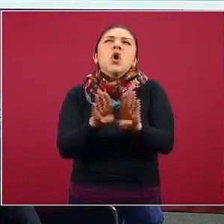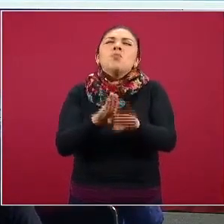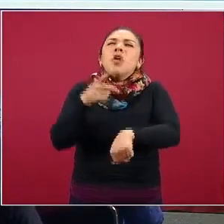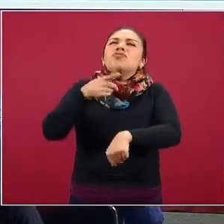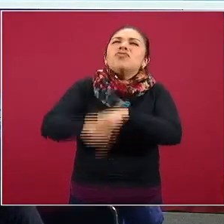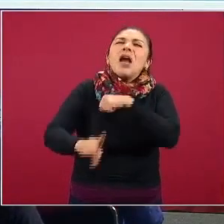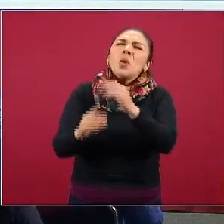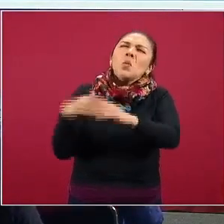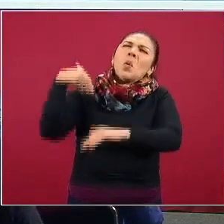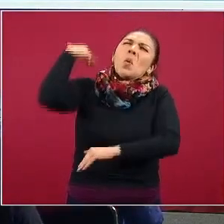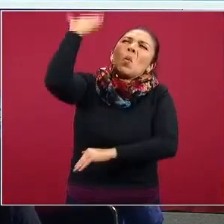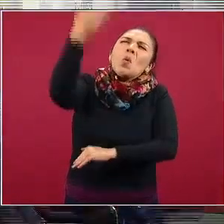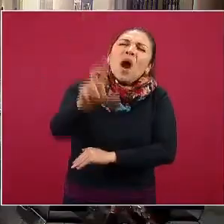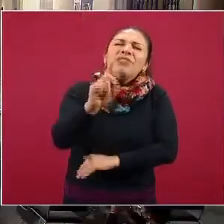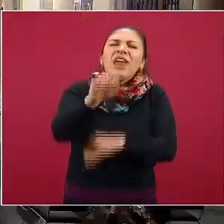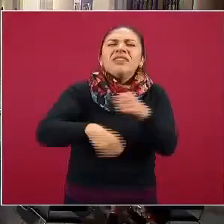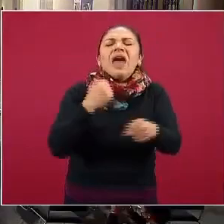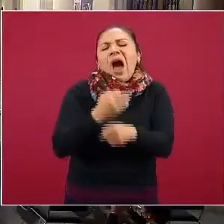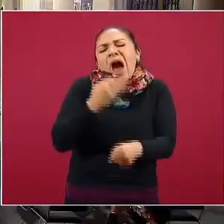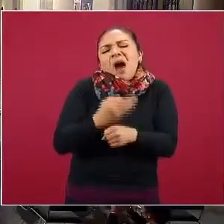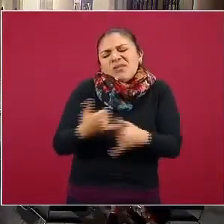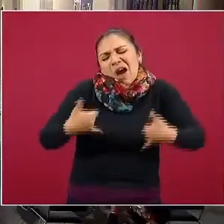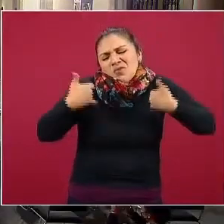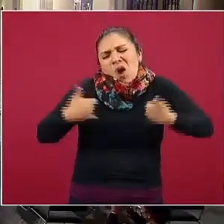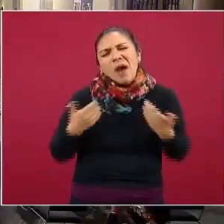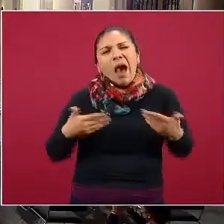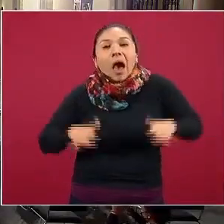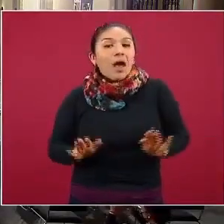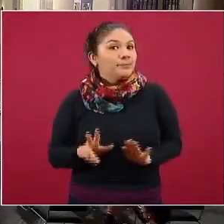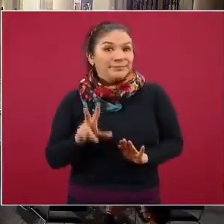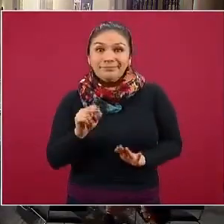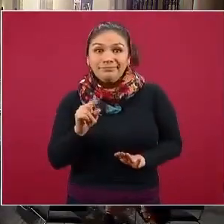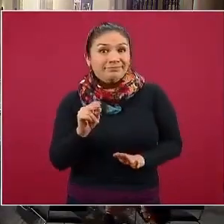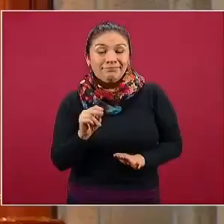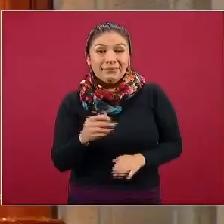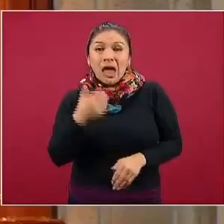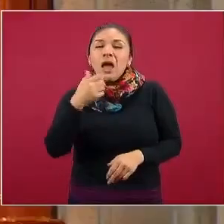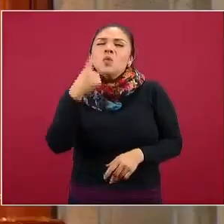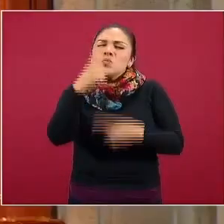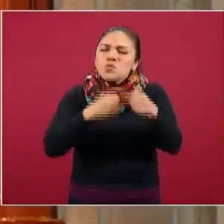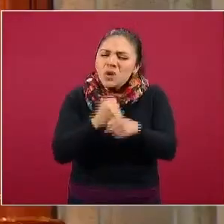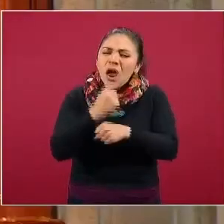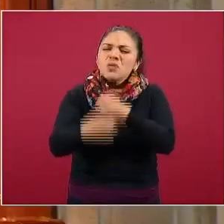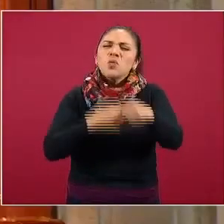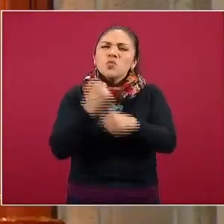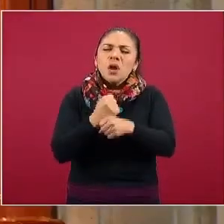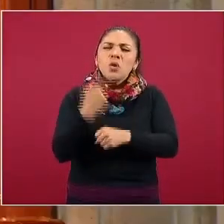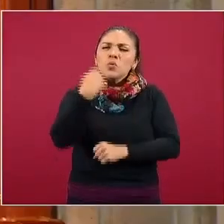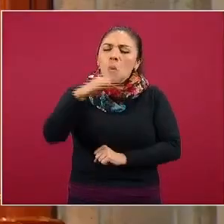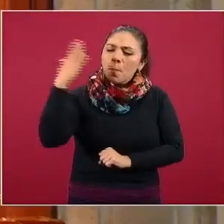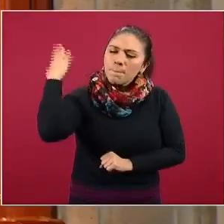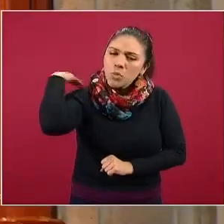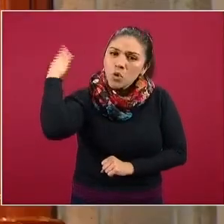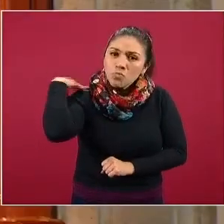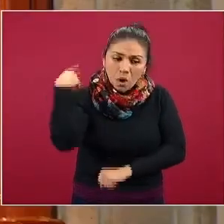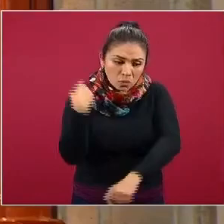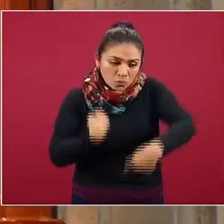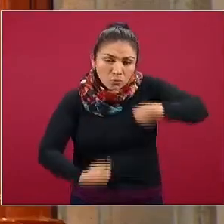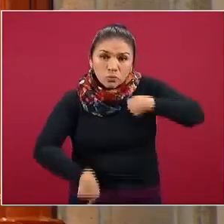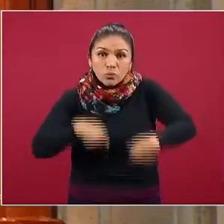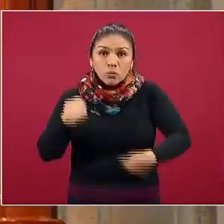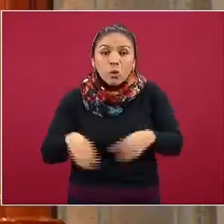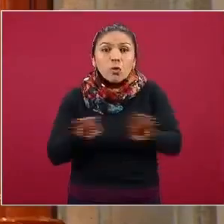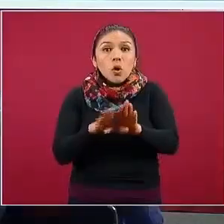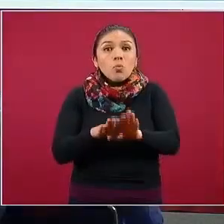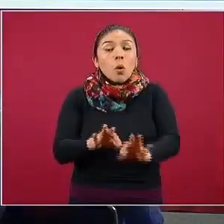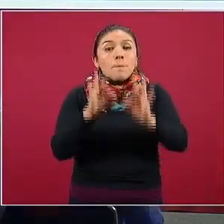a 30 años de distancia, cada año sus pulmones y sus arterias y los tejidos del cuerpo no cumplen 12